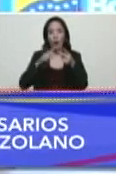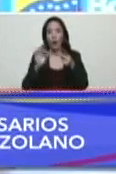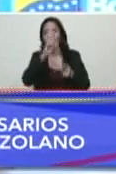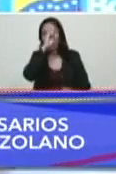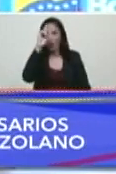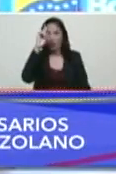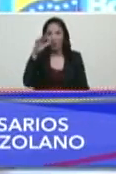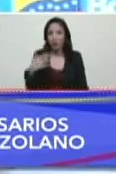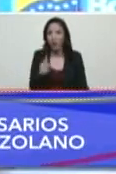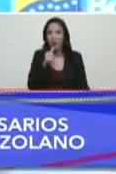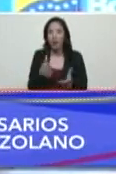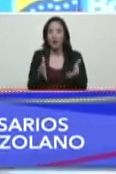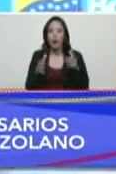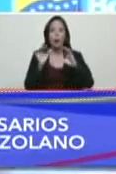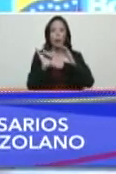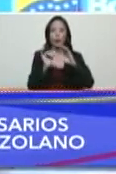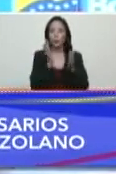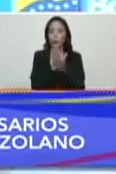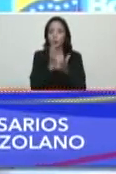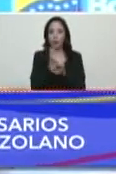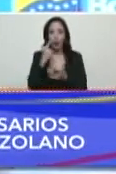Madrid. ¿Ah?